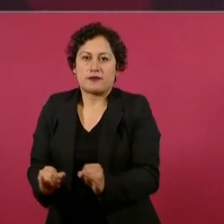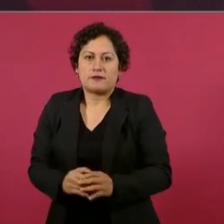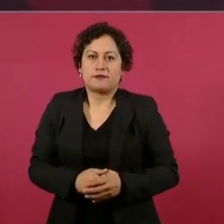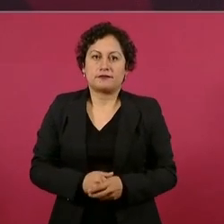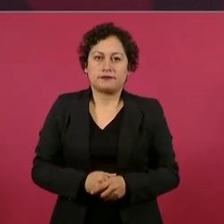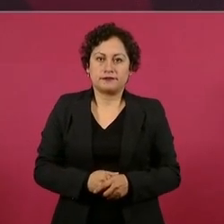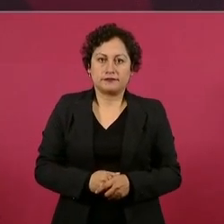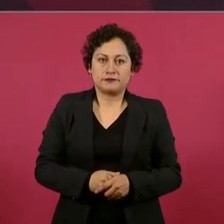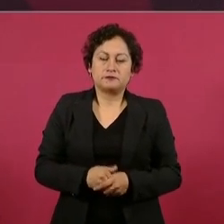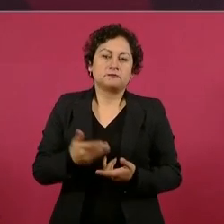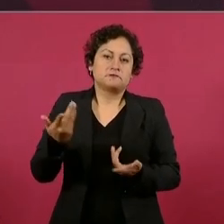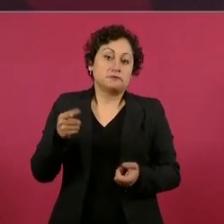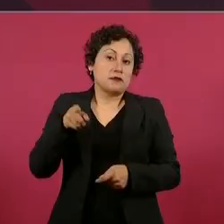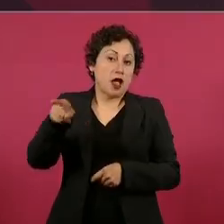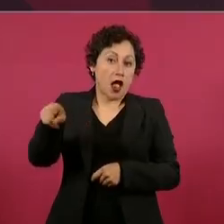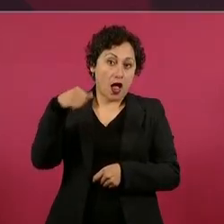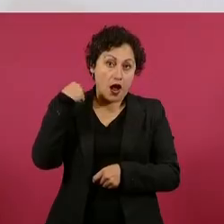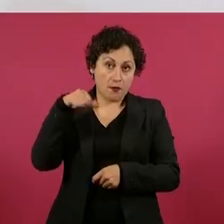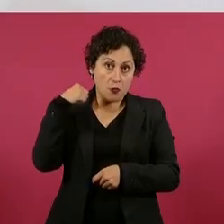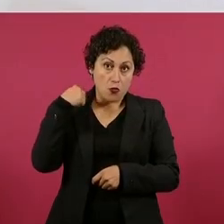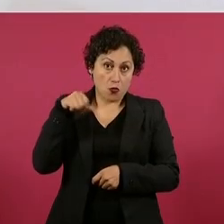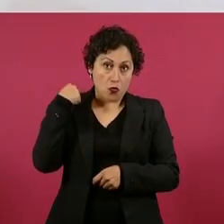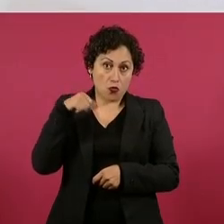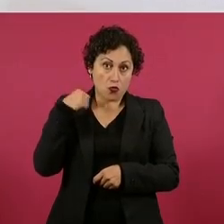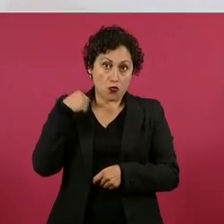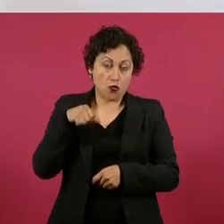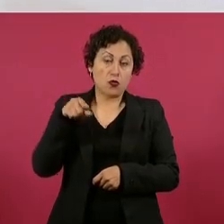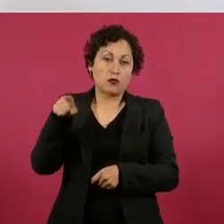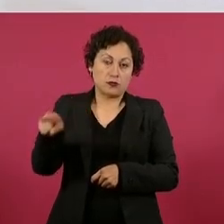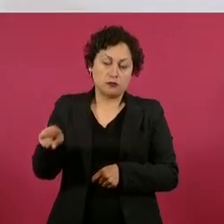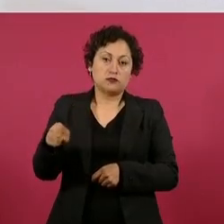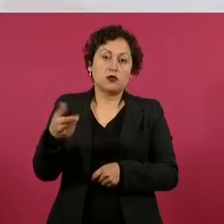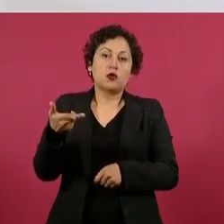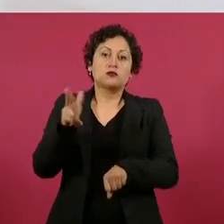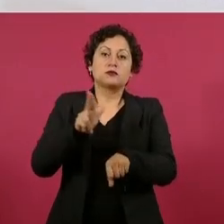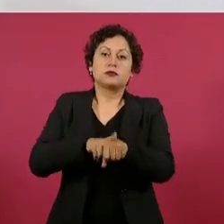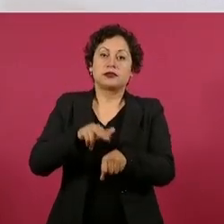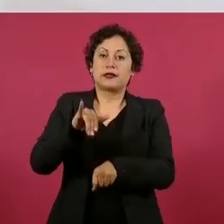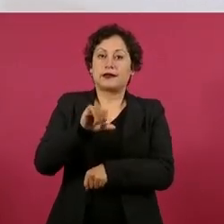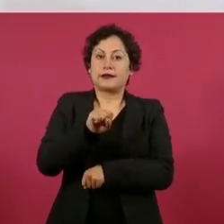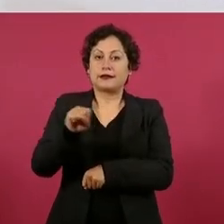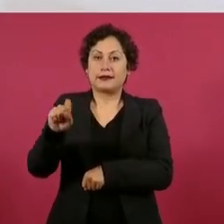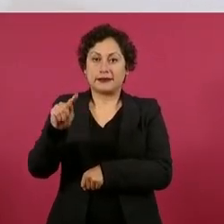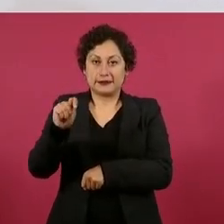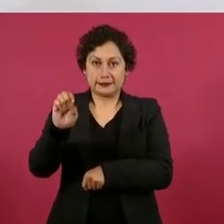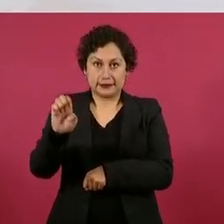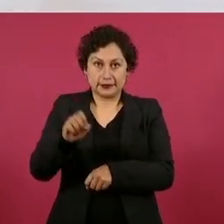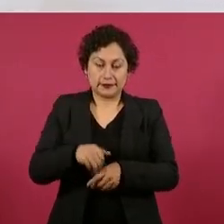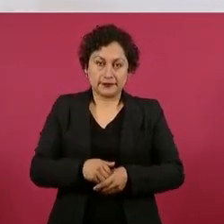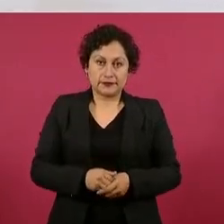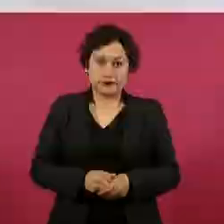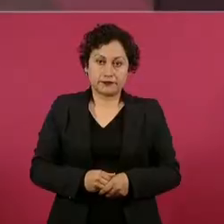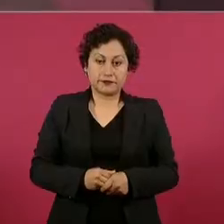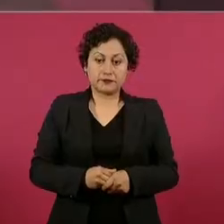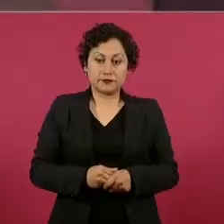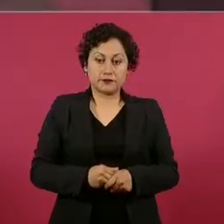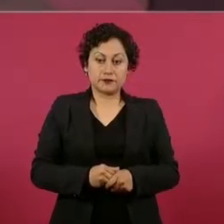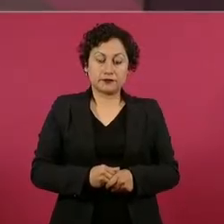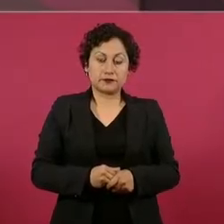de Acapulco, del Issste, hospital del Issste y